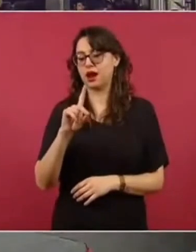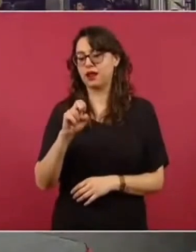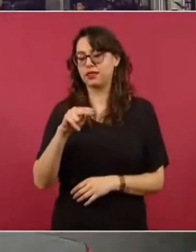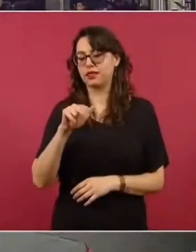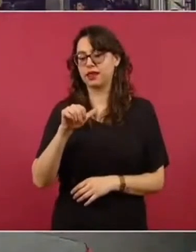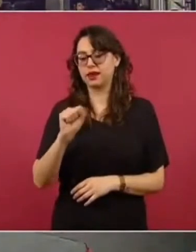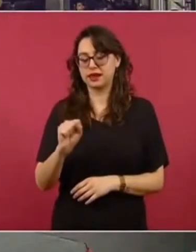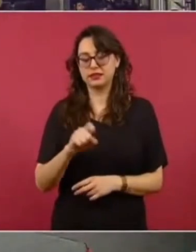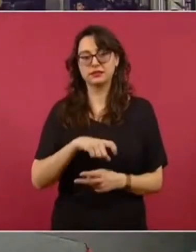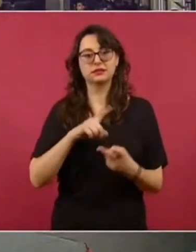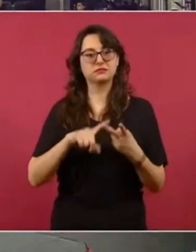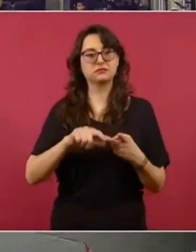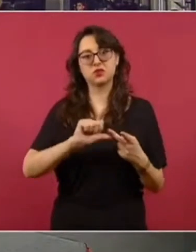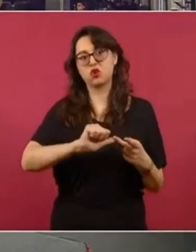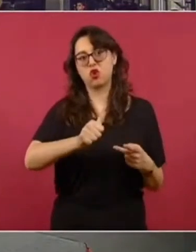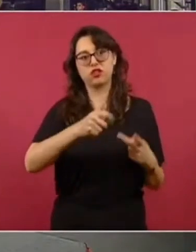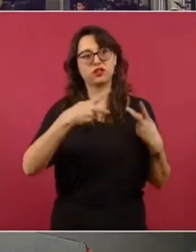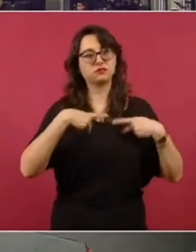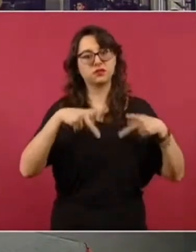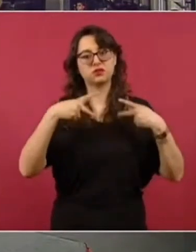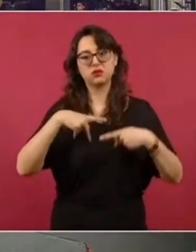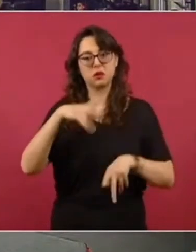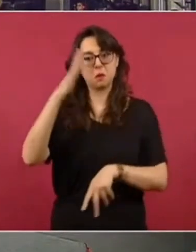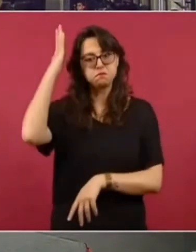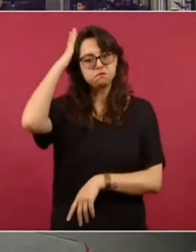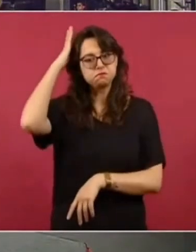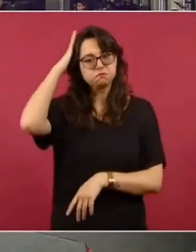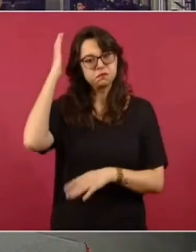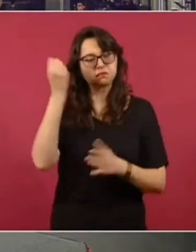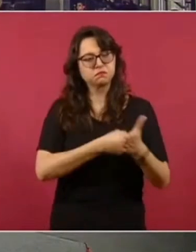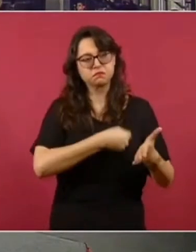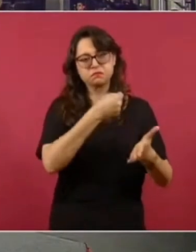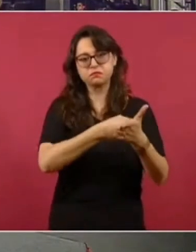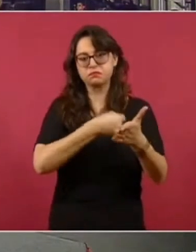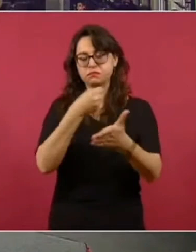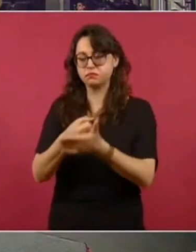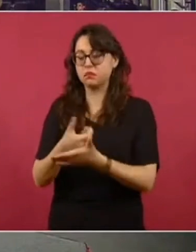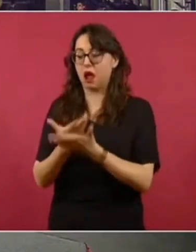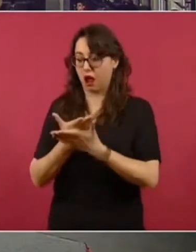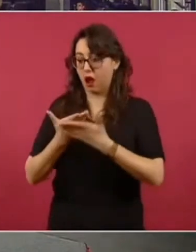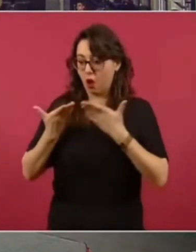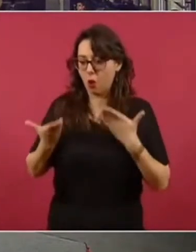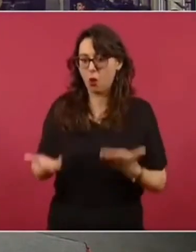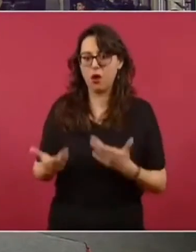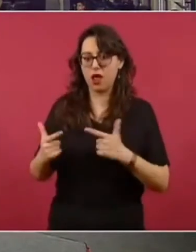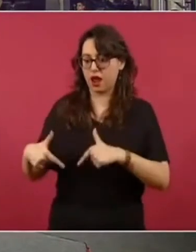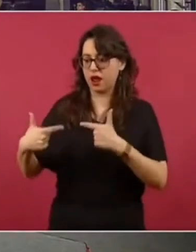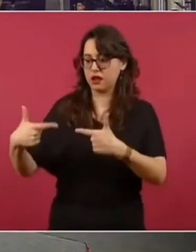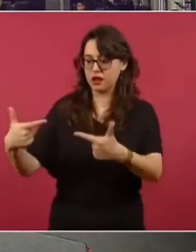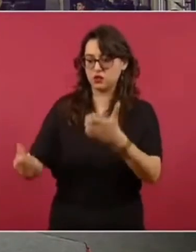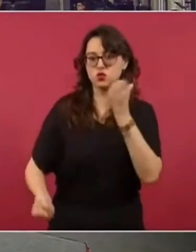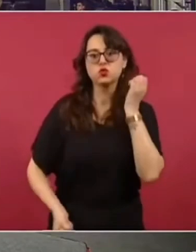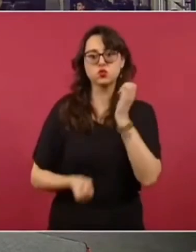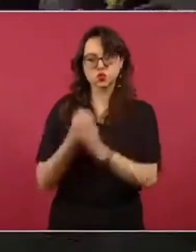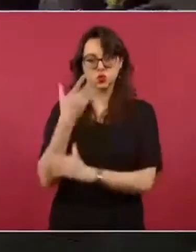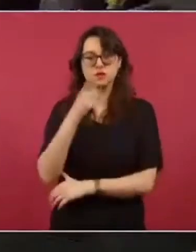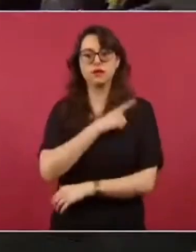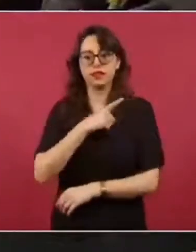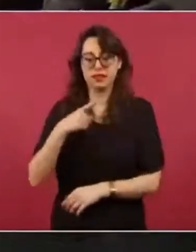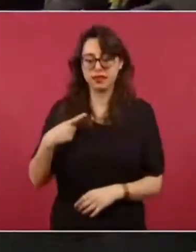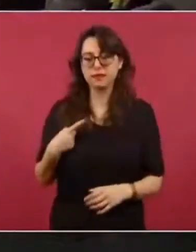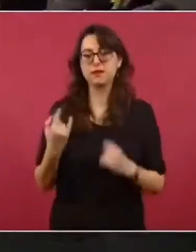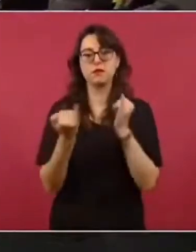y dirigentes sociales en nuestro país. Pero por eso la información,